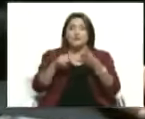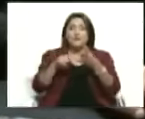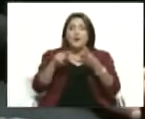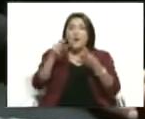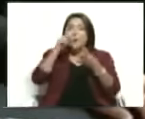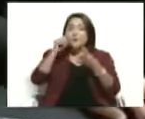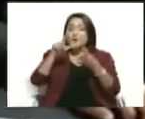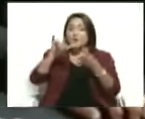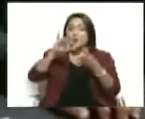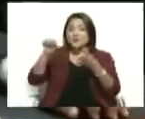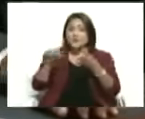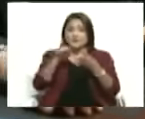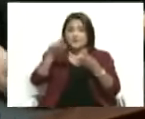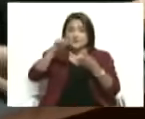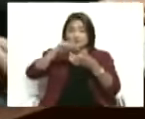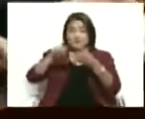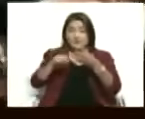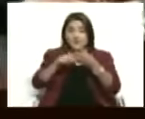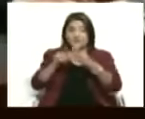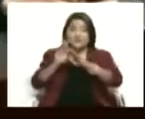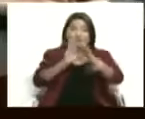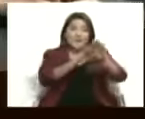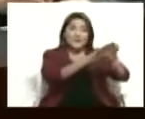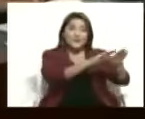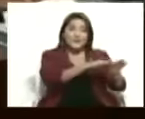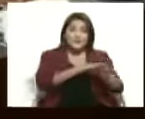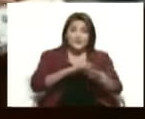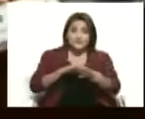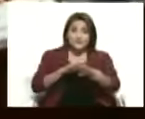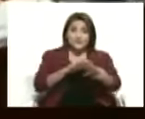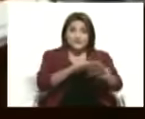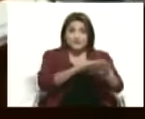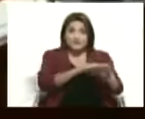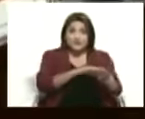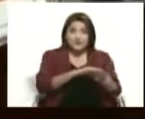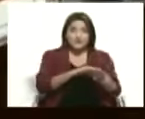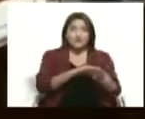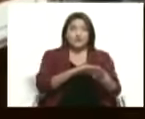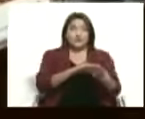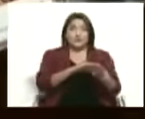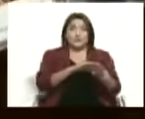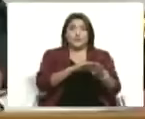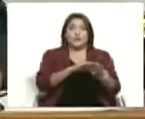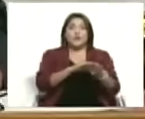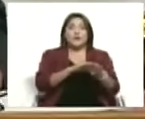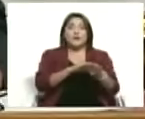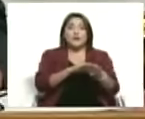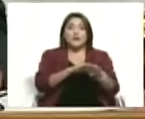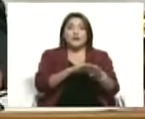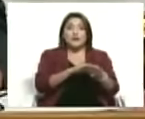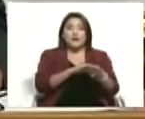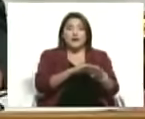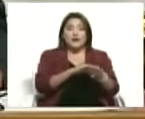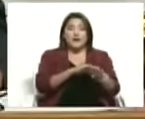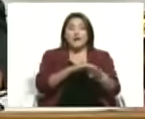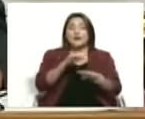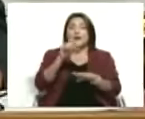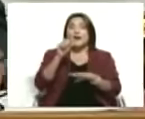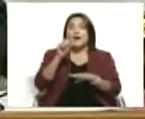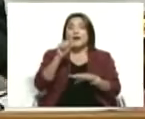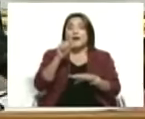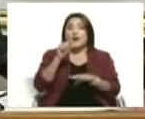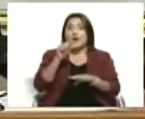Luis Parra para que informen al Poder Ejecutivo. Para que informen al Poder Judicial.